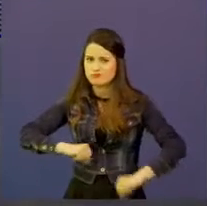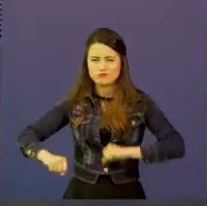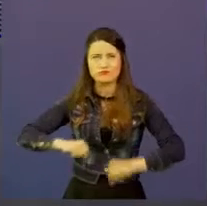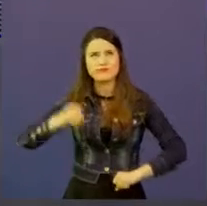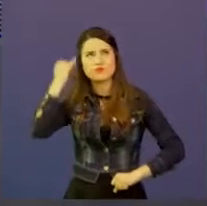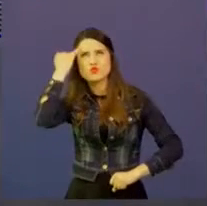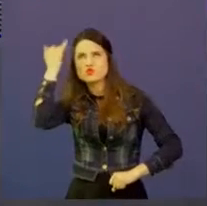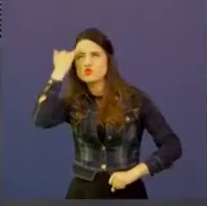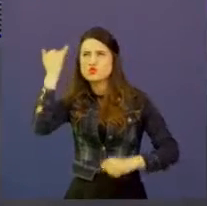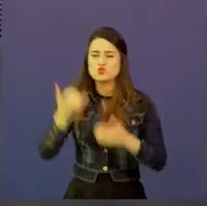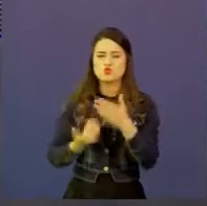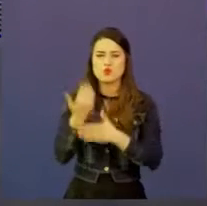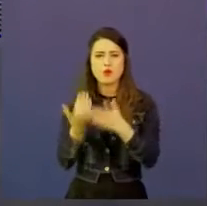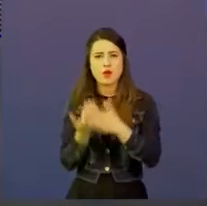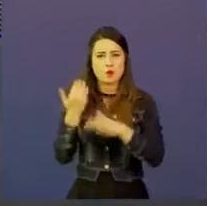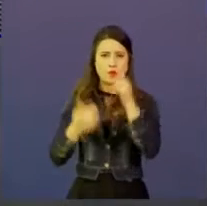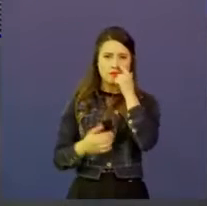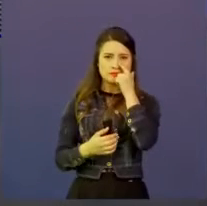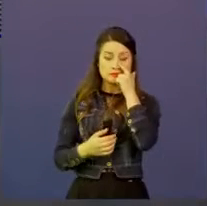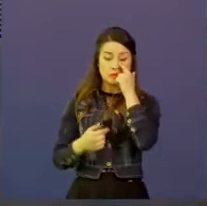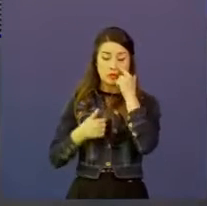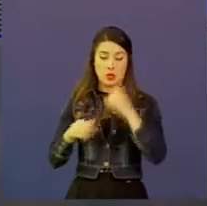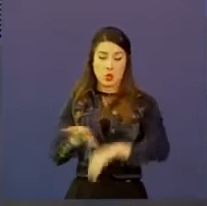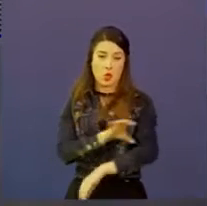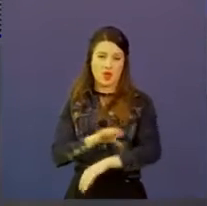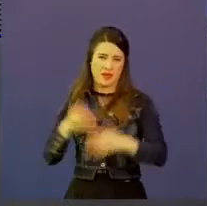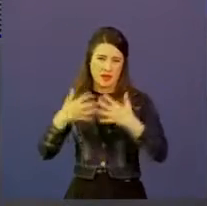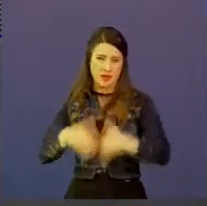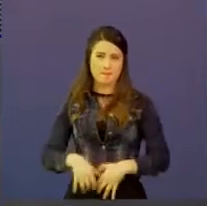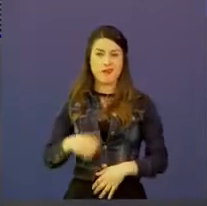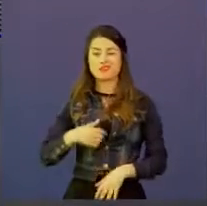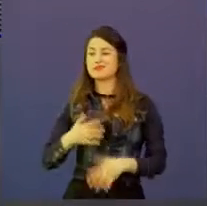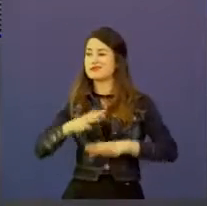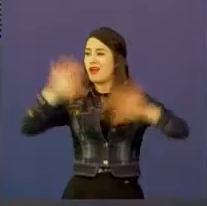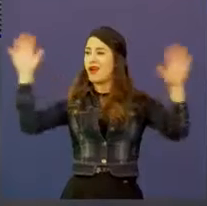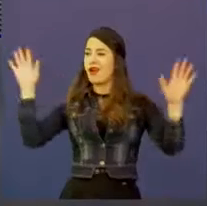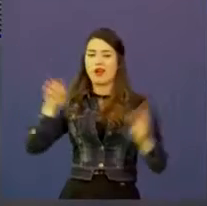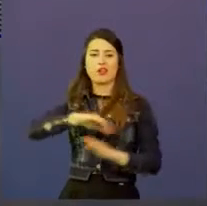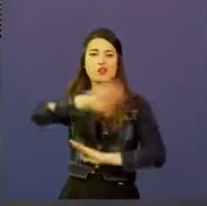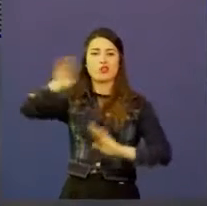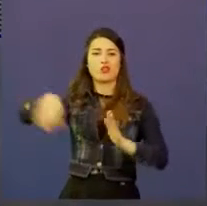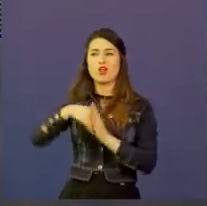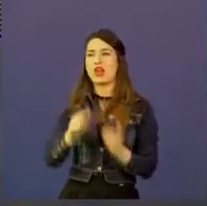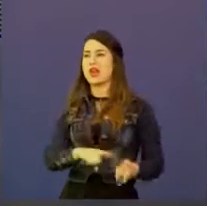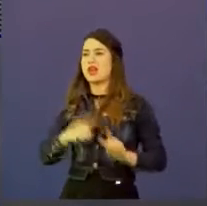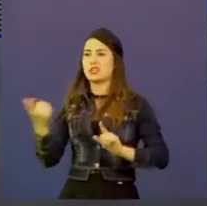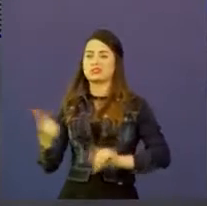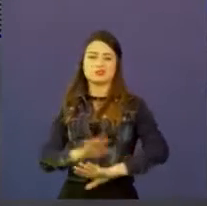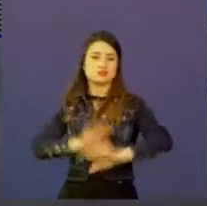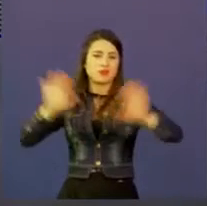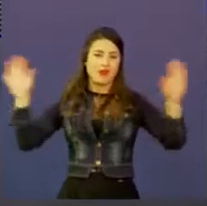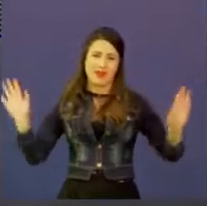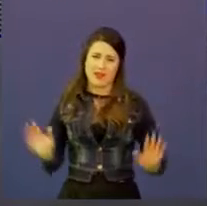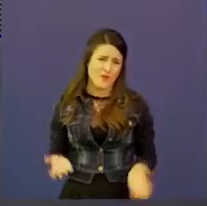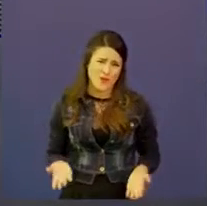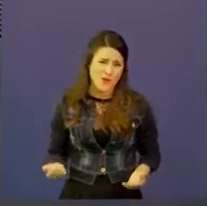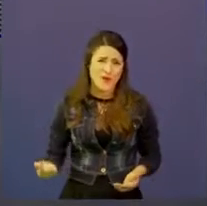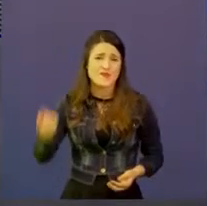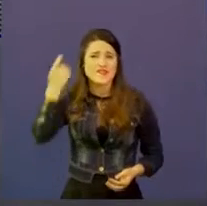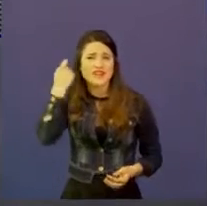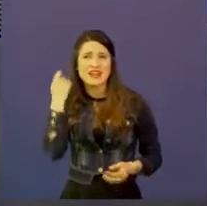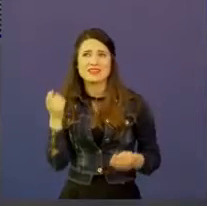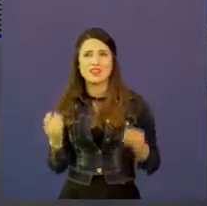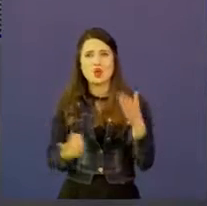alternativas. No lo hemos hecho todo, digamos que aquí falta crear más cosas. y falta crear más aplicaciones y